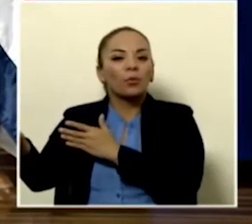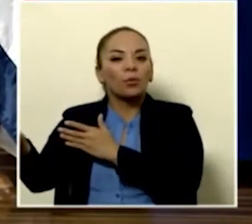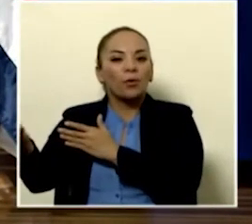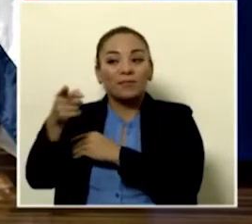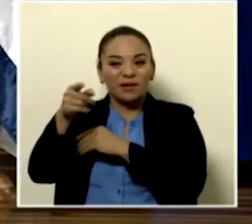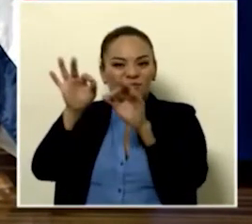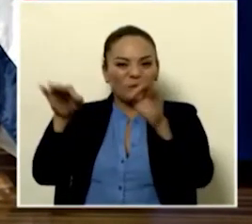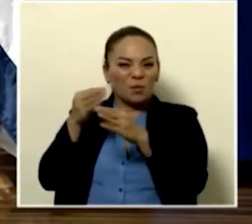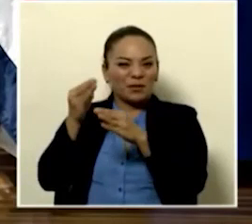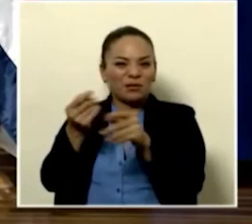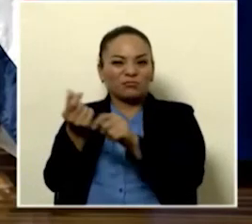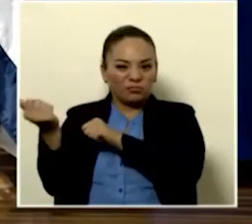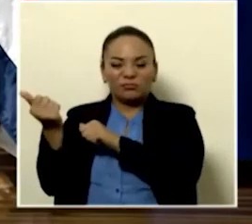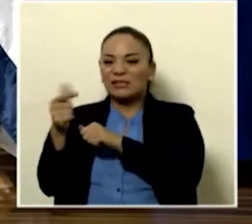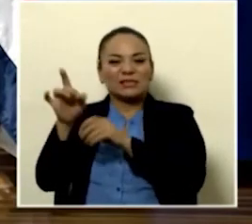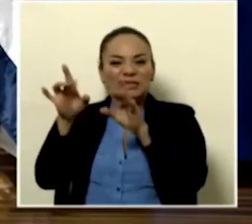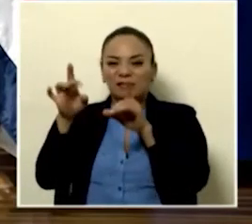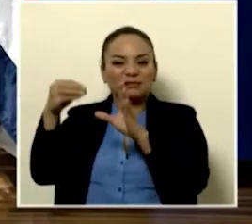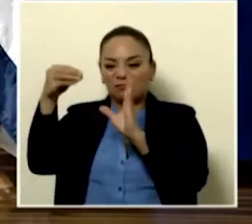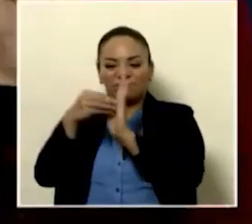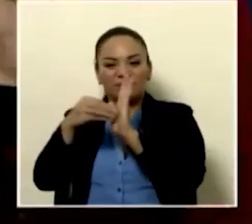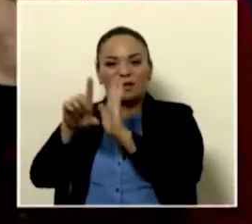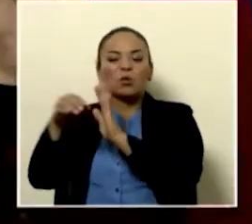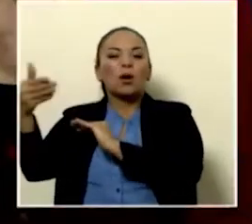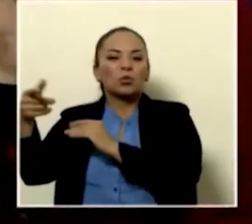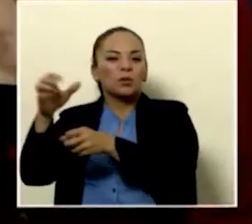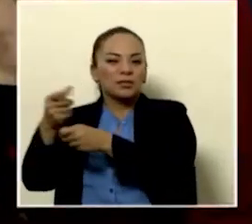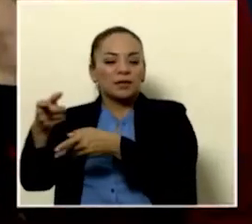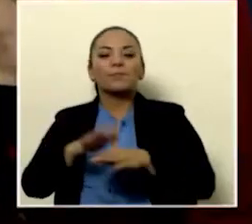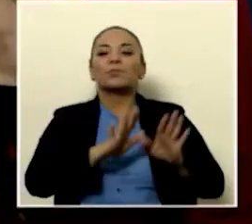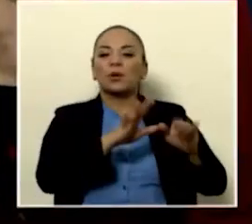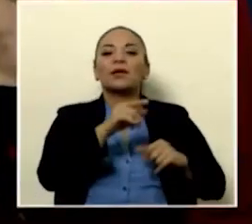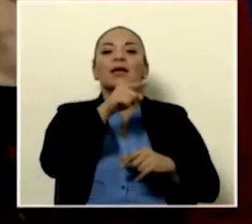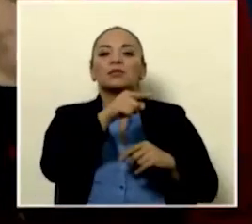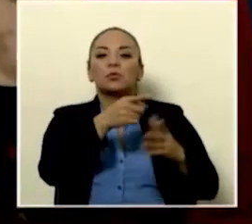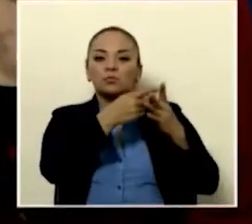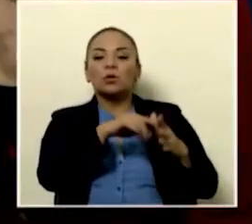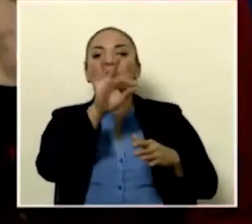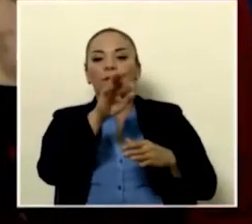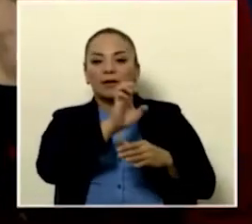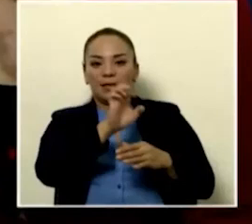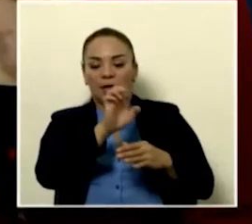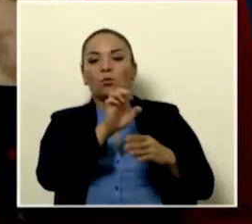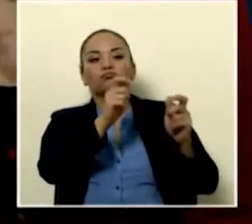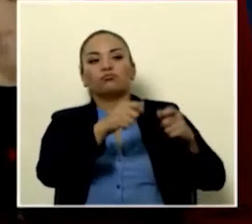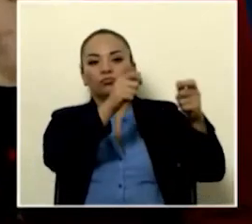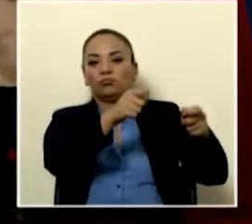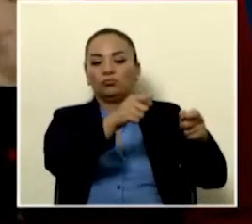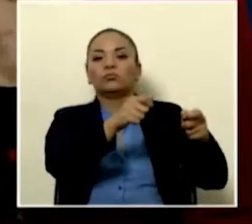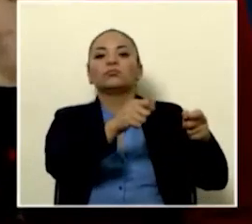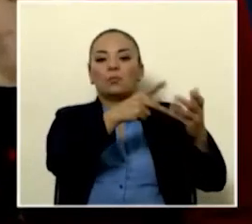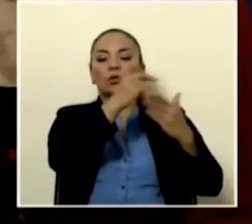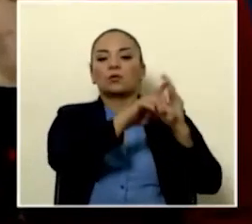fórmula tan nefasta que está en la ley? Sería a partir del 9 de enero que estaríamos llevando a la Asamblea Legislativa